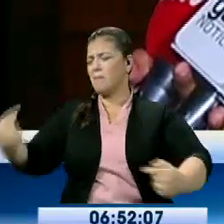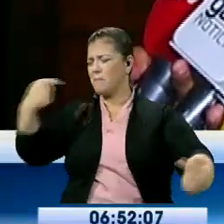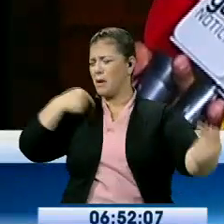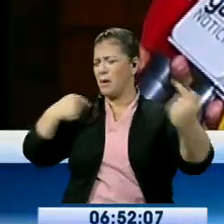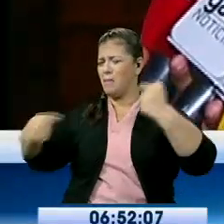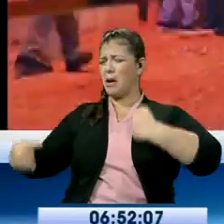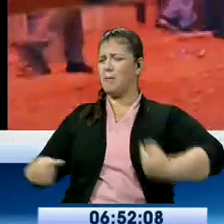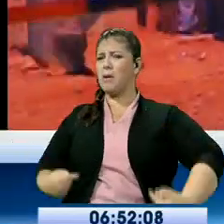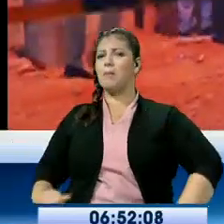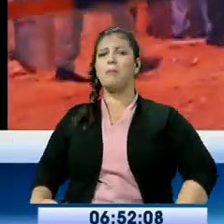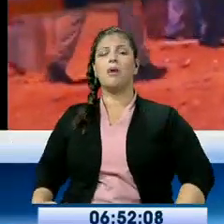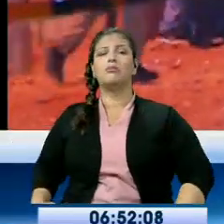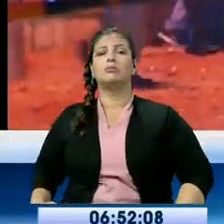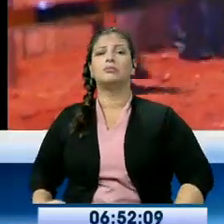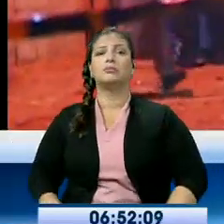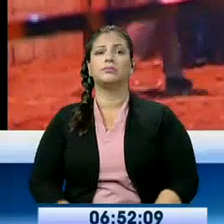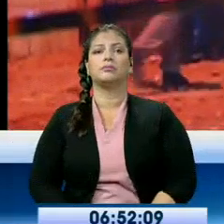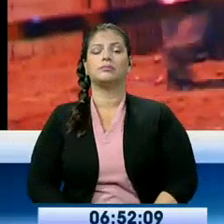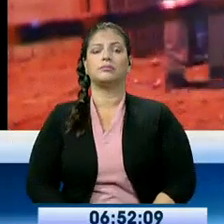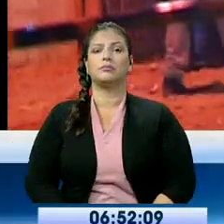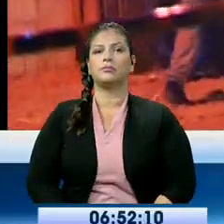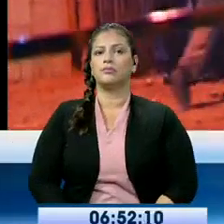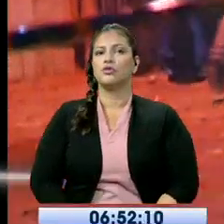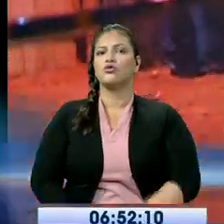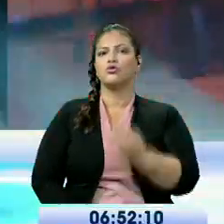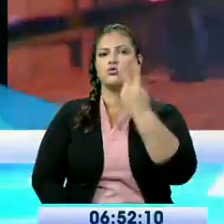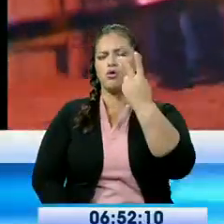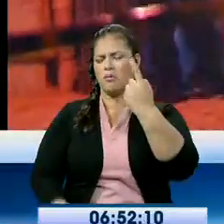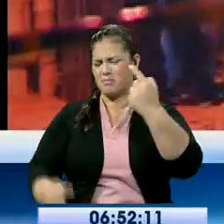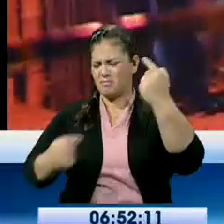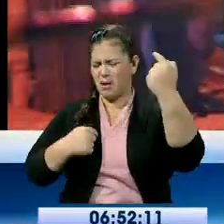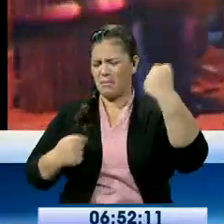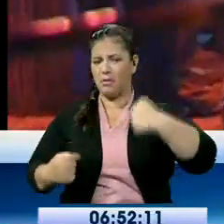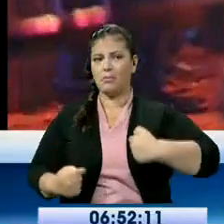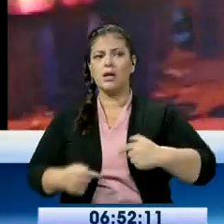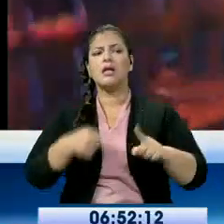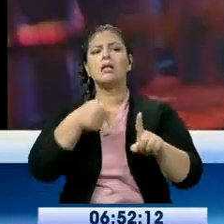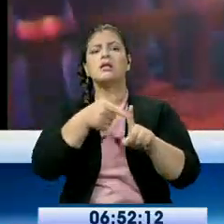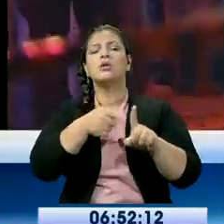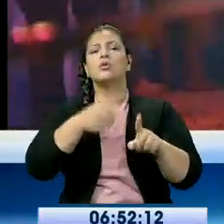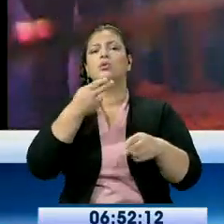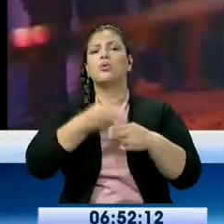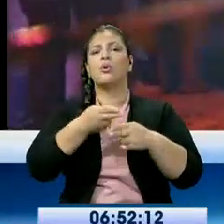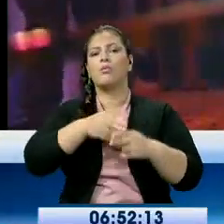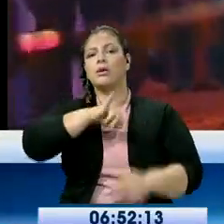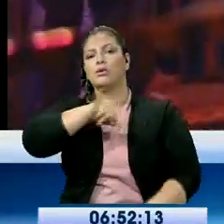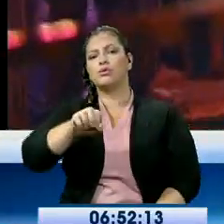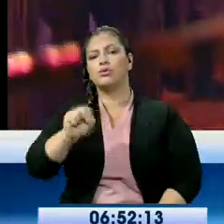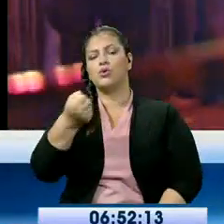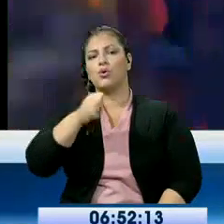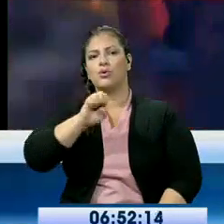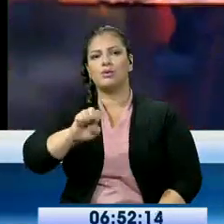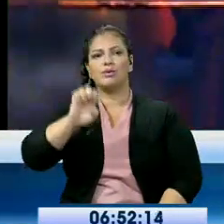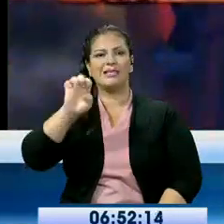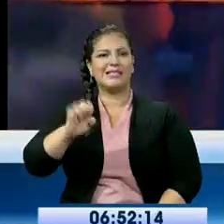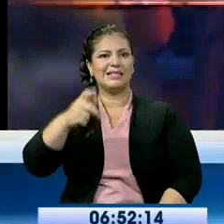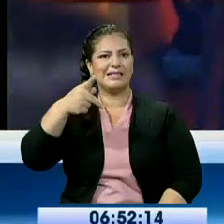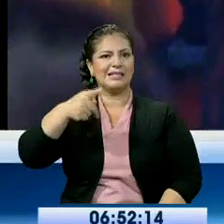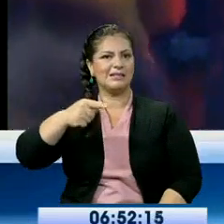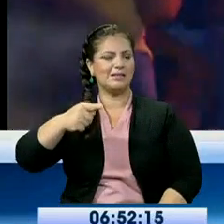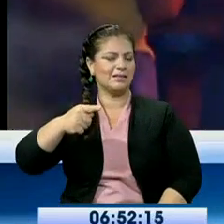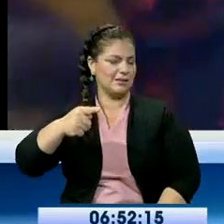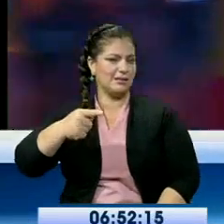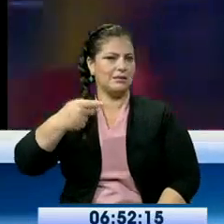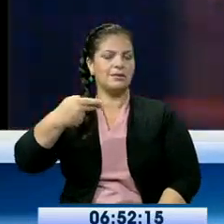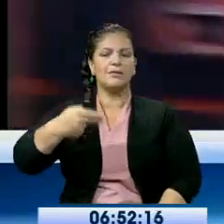en el cuerpo. El fallecido fue identificado como Joseph B., de 24 años. Tenía pocos meses habitando